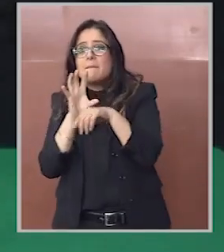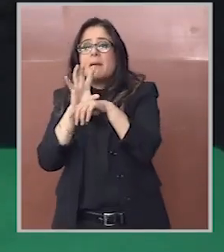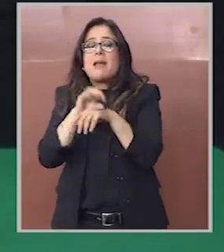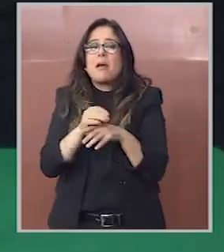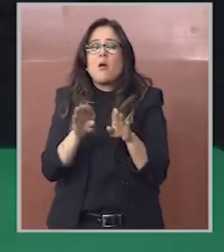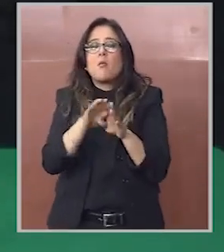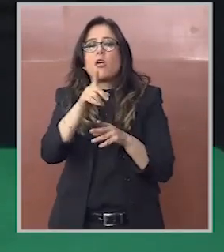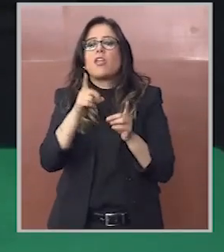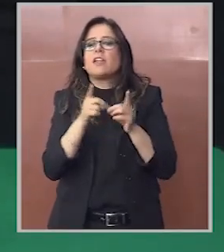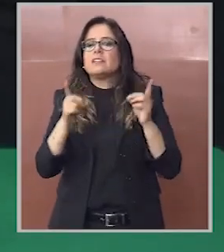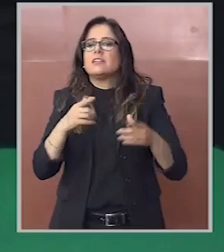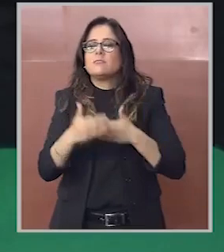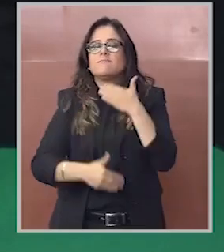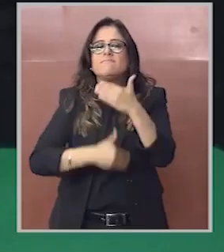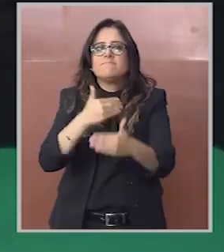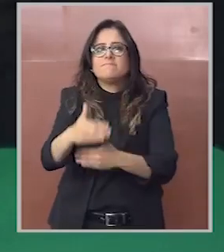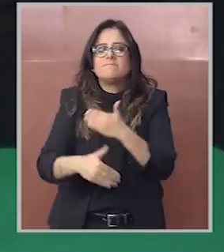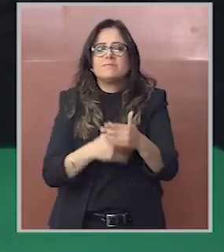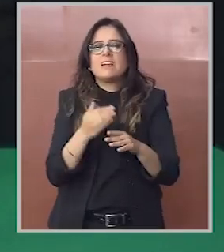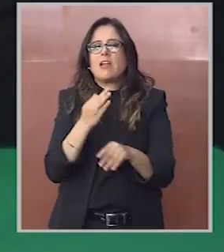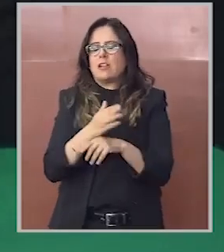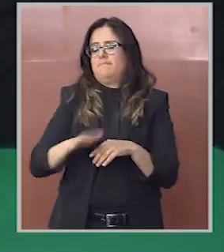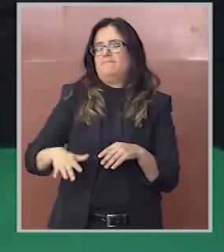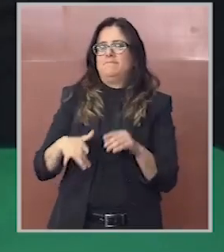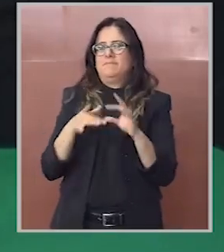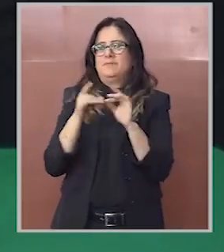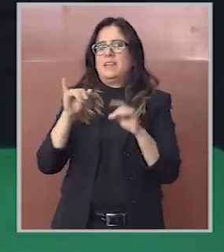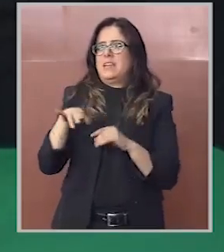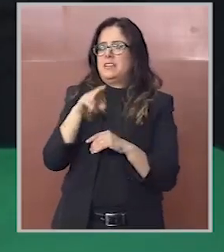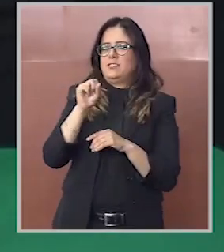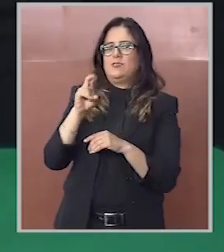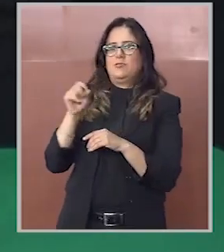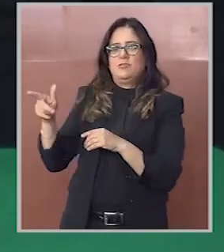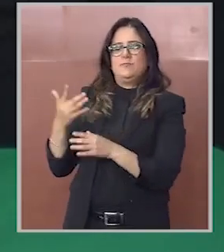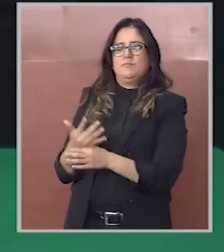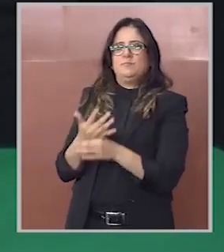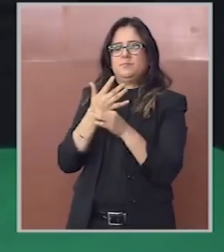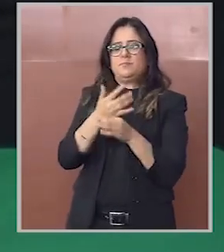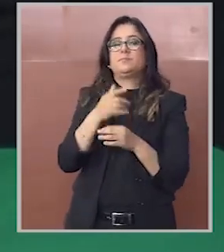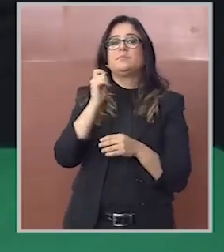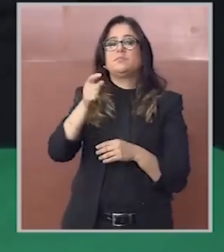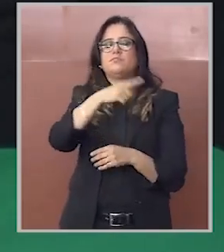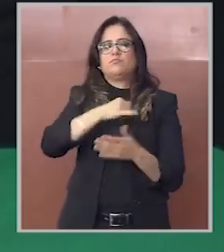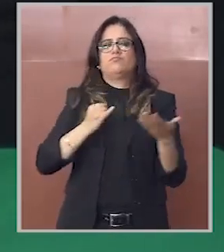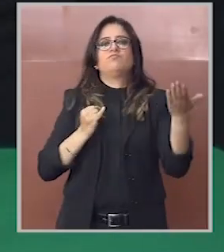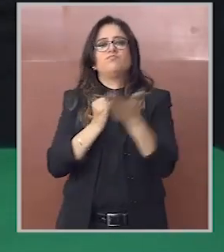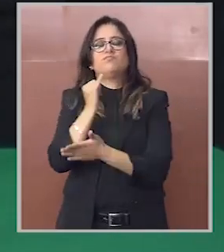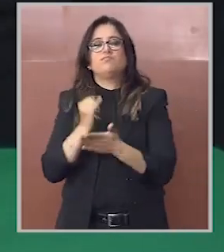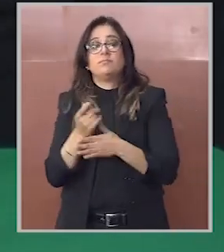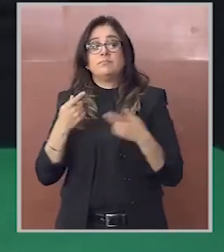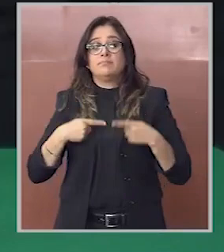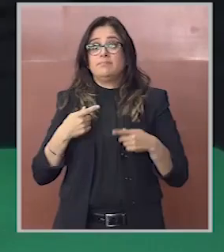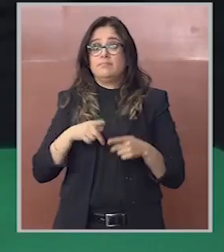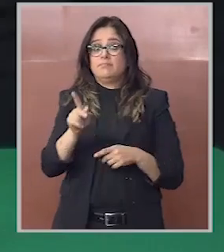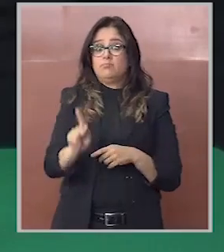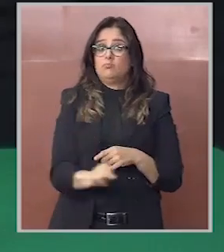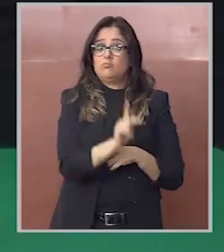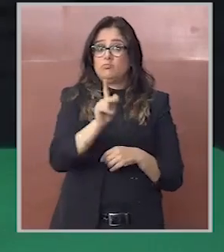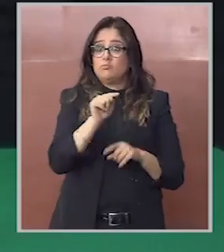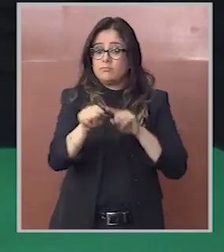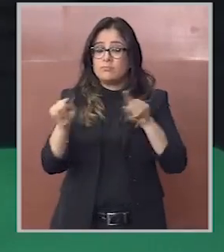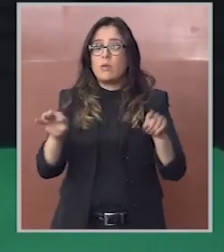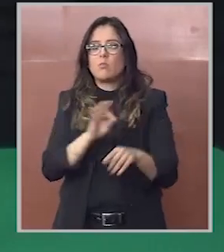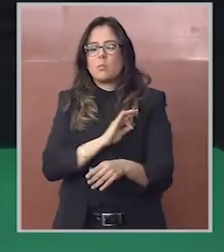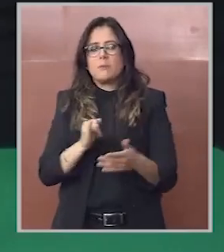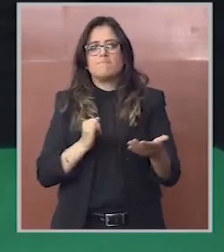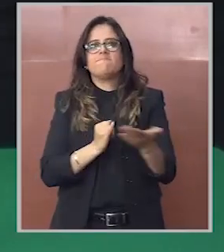Jesús No la autodeterminación que los pueblos puedan determinar sus propias formas de desarrollo no en